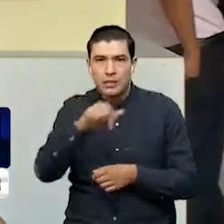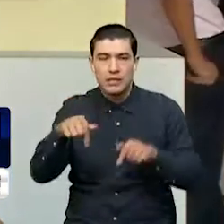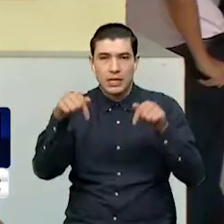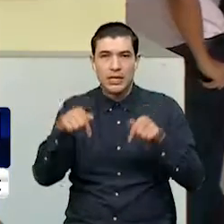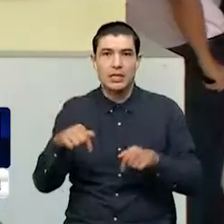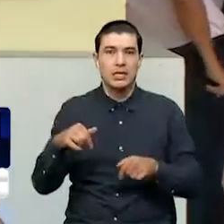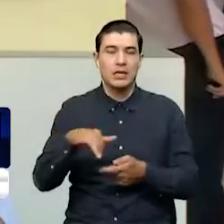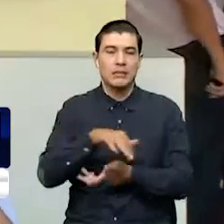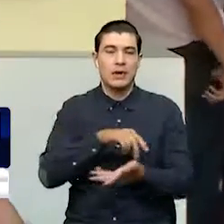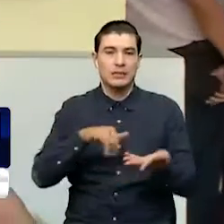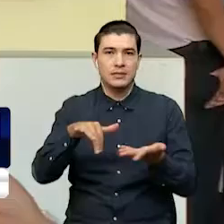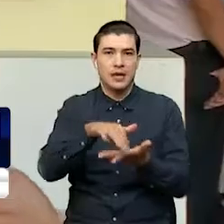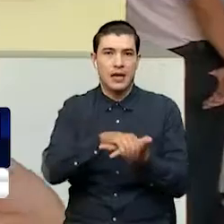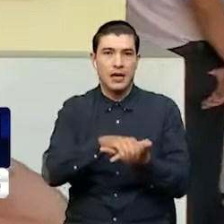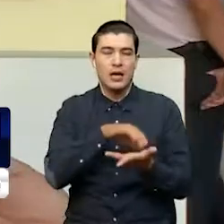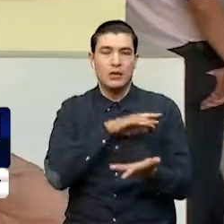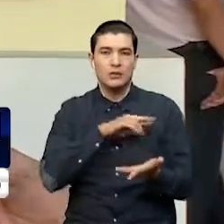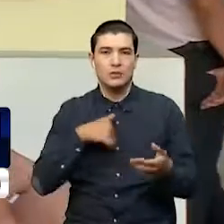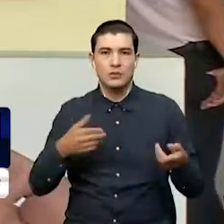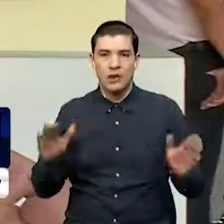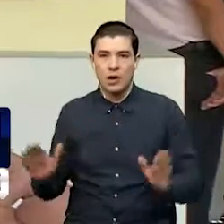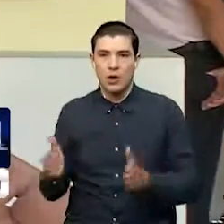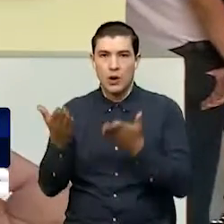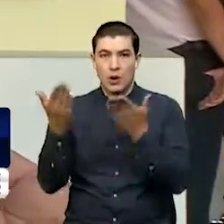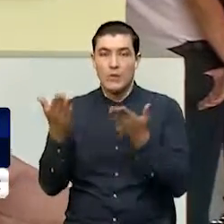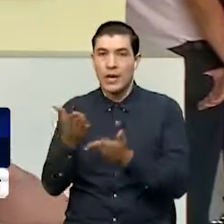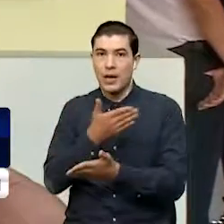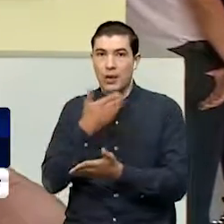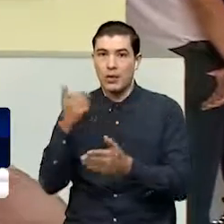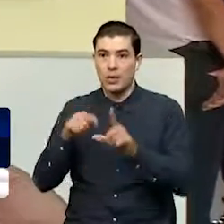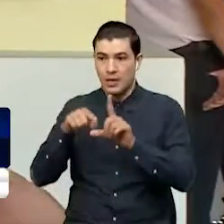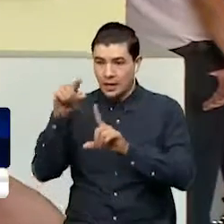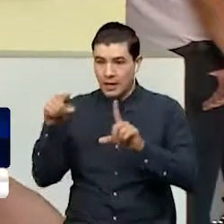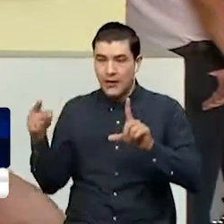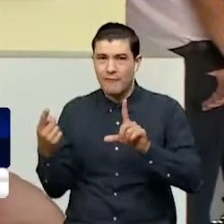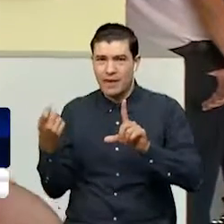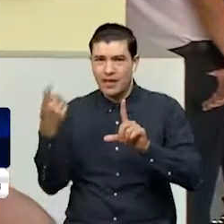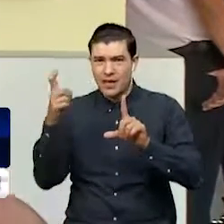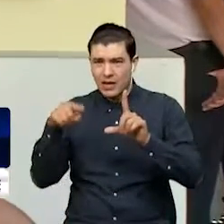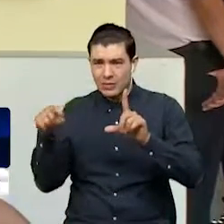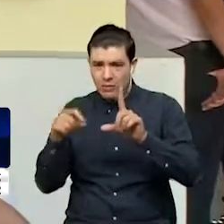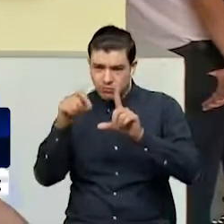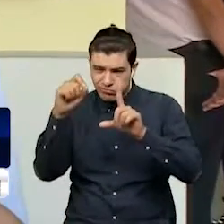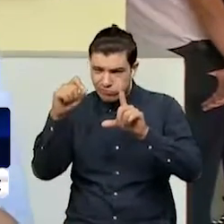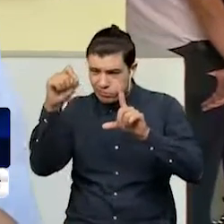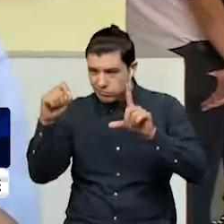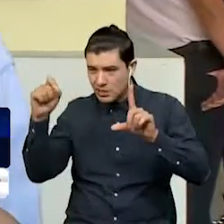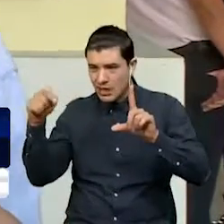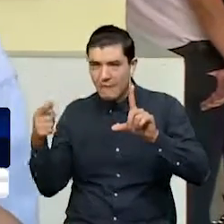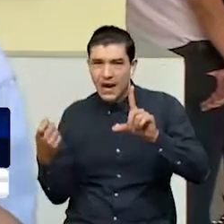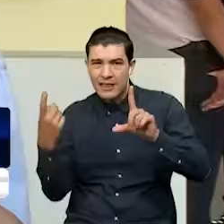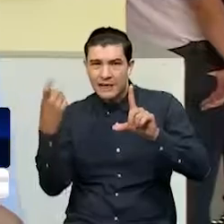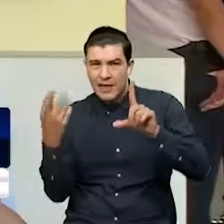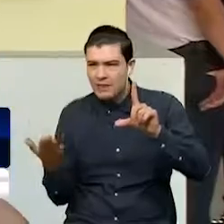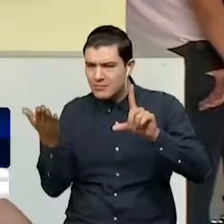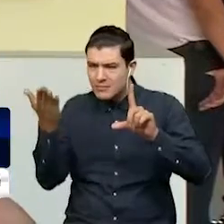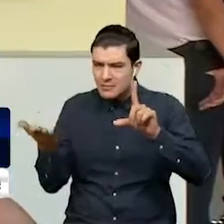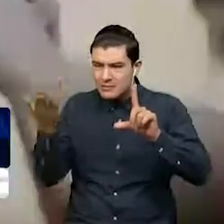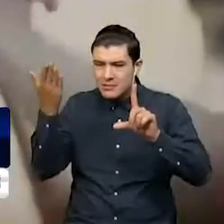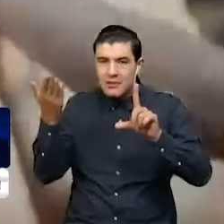santander vamos a aumentar en los indicadores que hacen falta de la formulación inicial que se hizo en el año